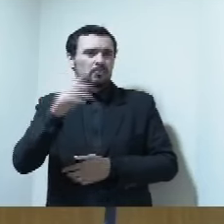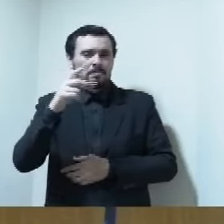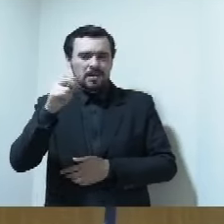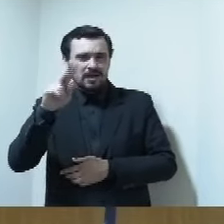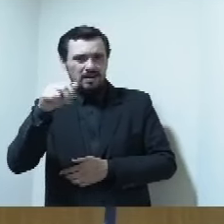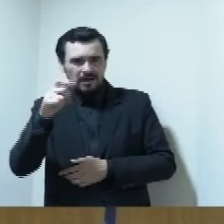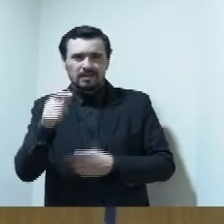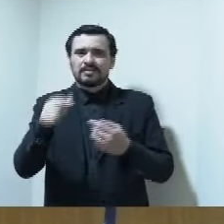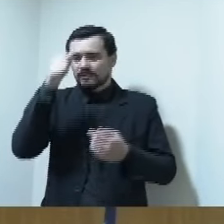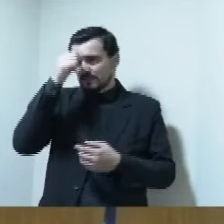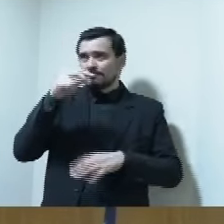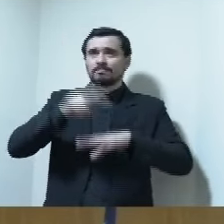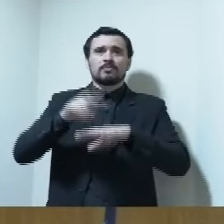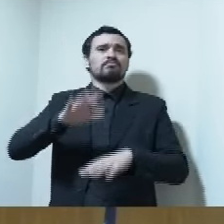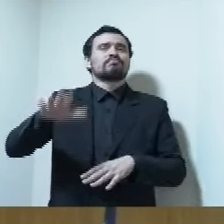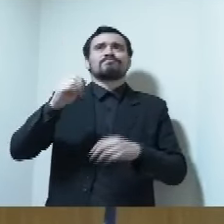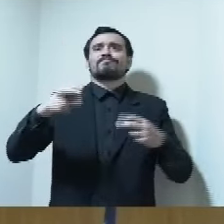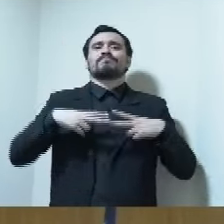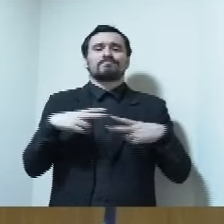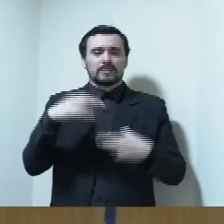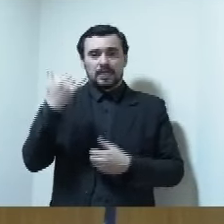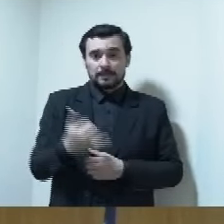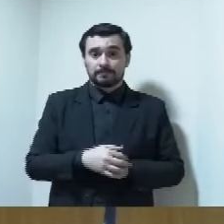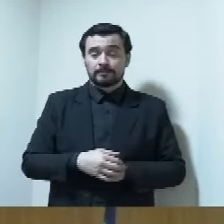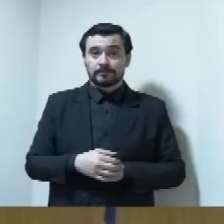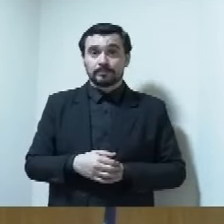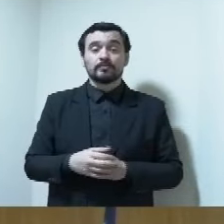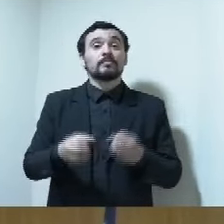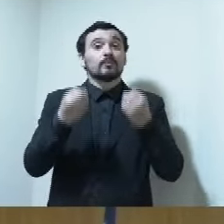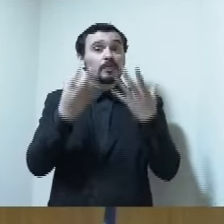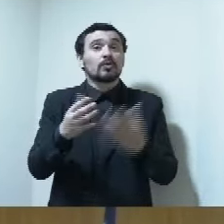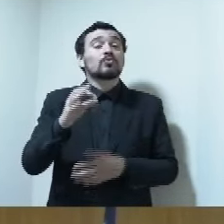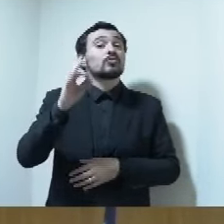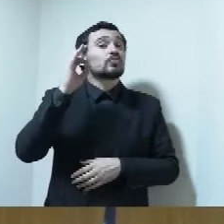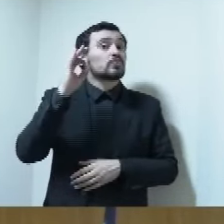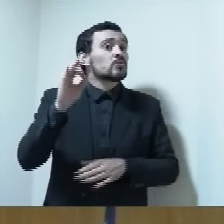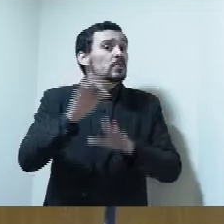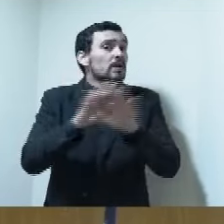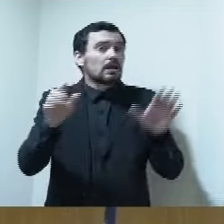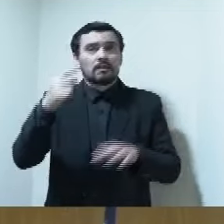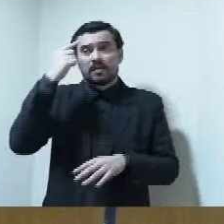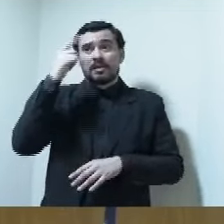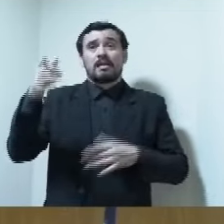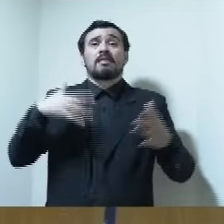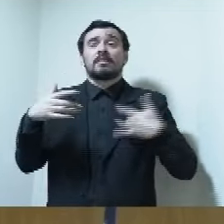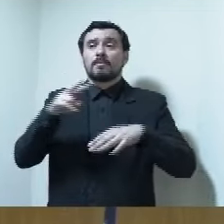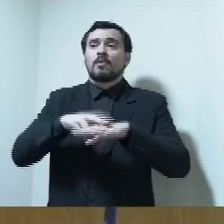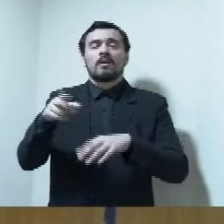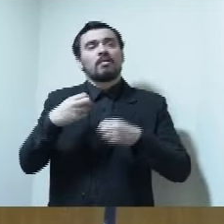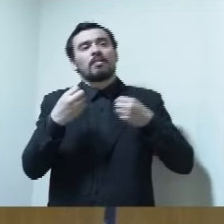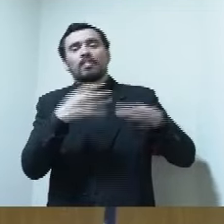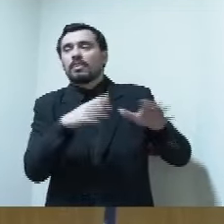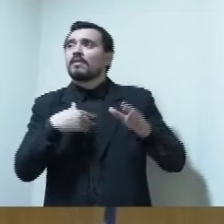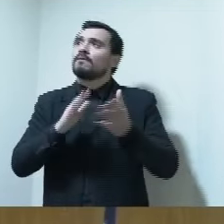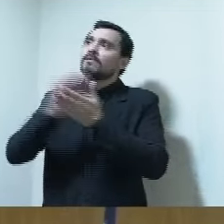país inconmensurablemente rico. Por ello, nunca más un artista paraguayo debe abandonar su patria por